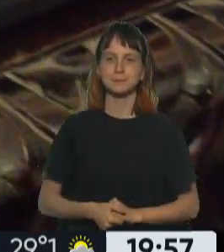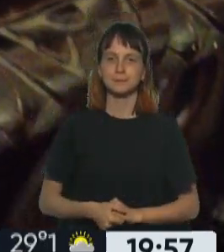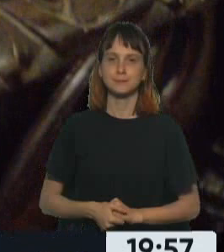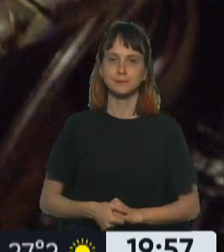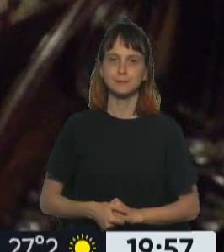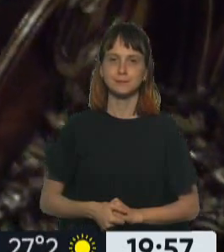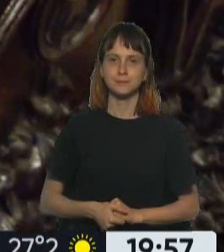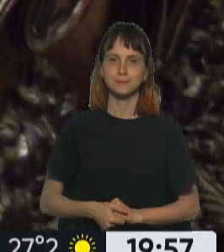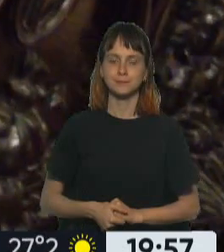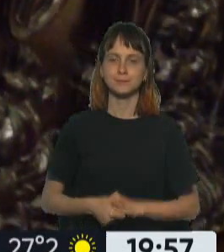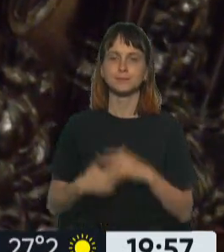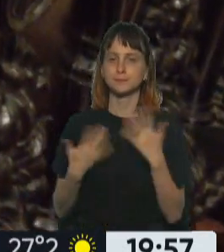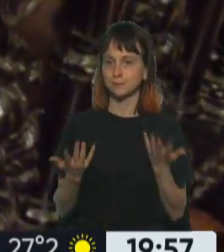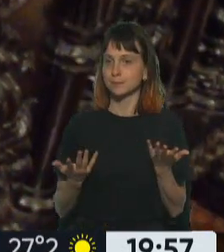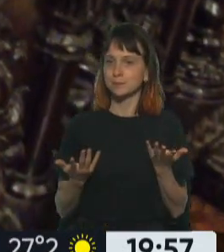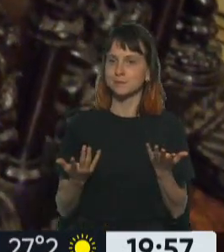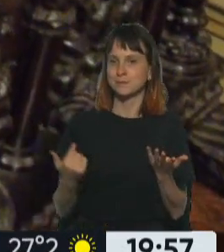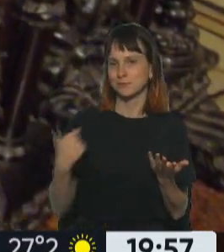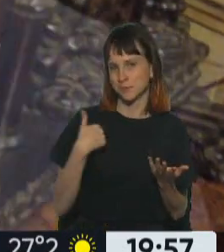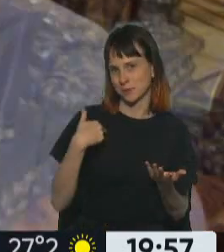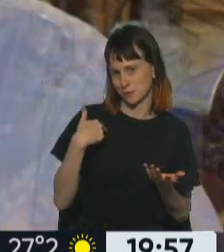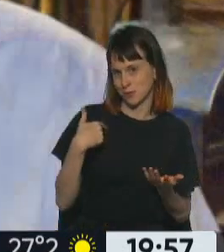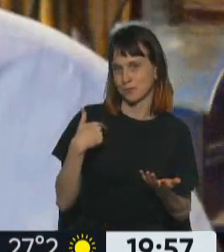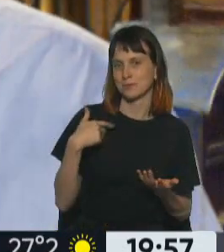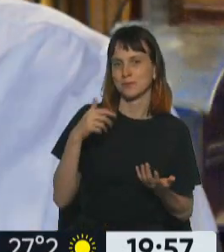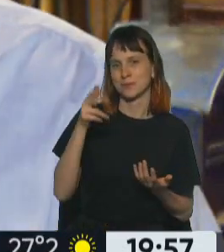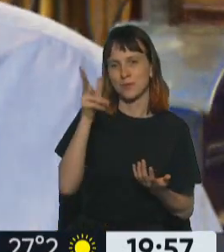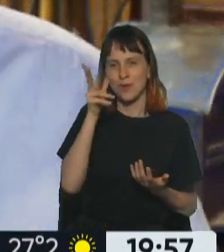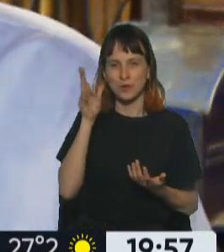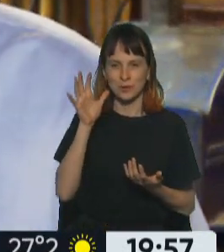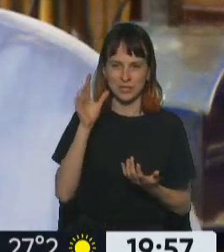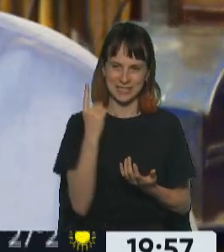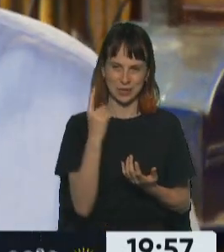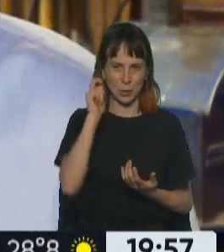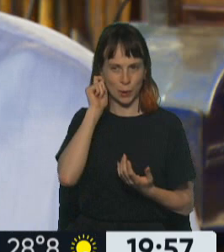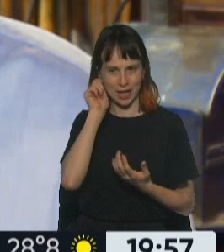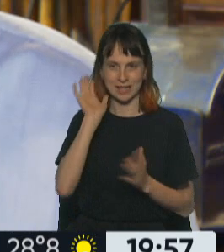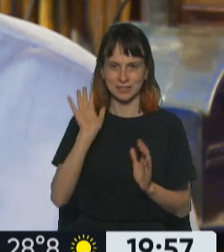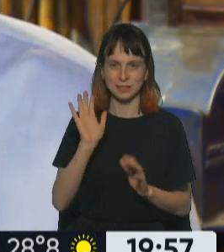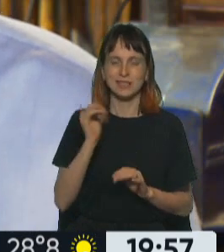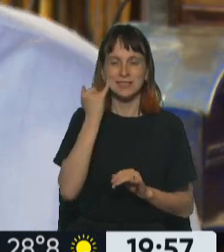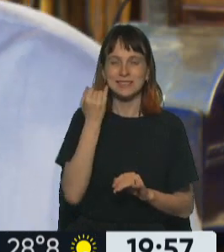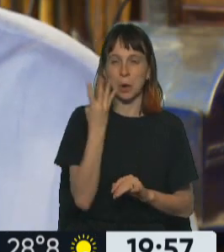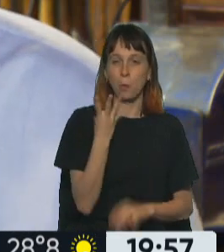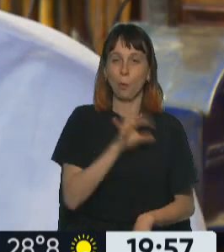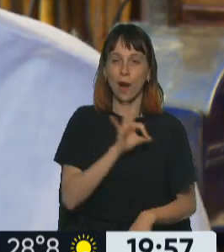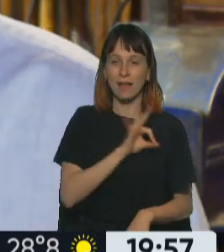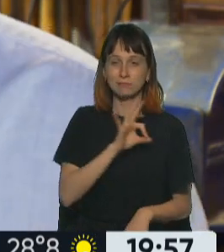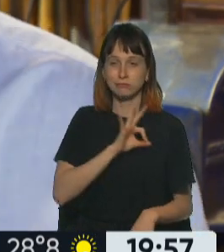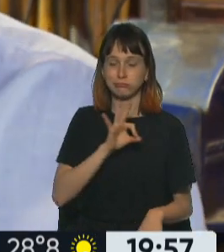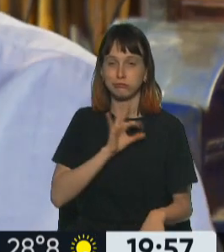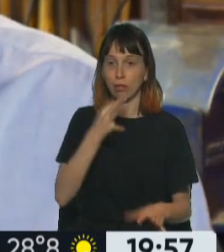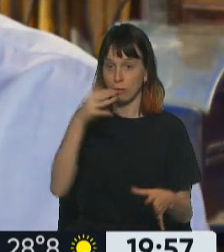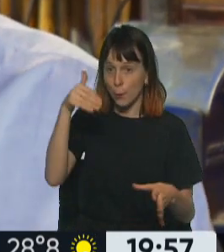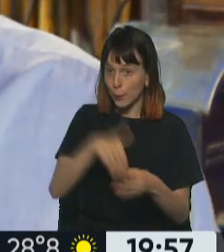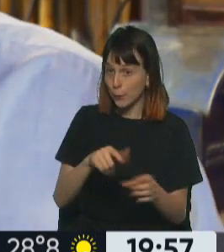Vieja ya. Yo tengo 80, un poco más de 80 años, 81. 40 años de mi vida no pude votar. Yo